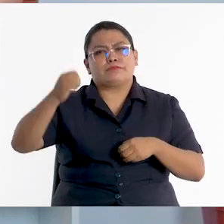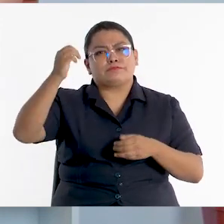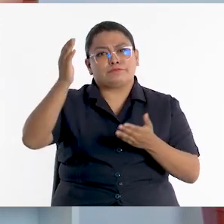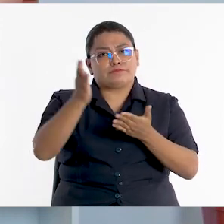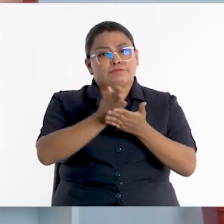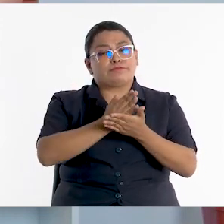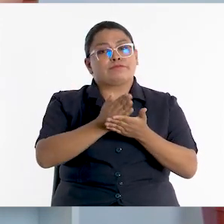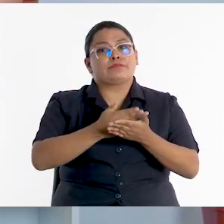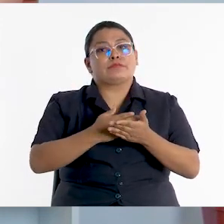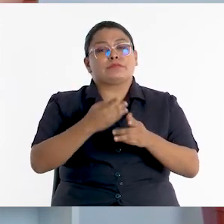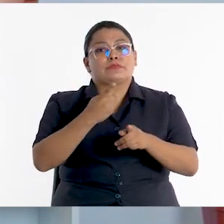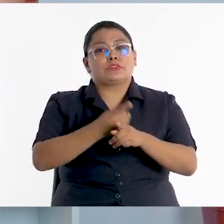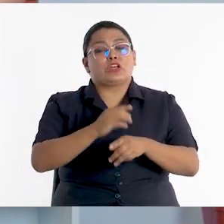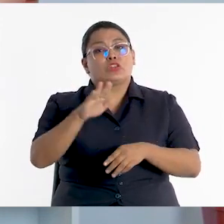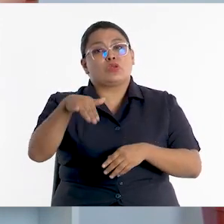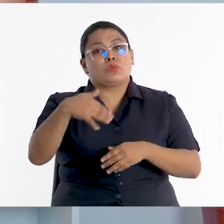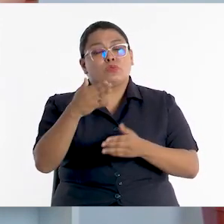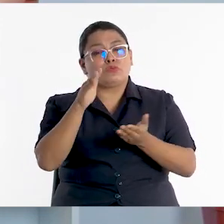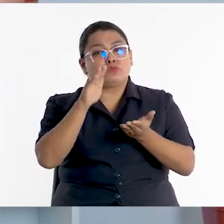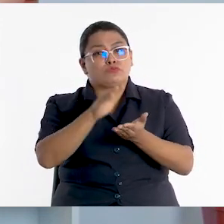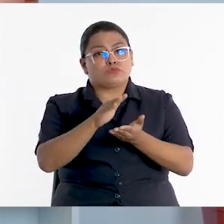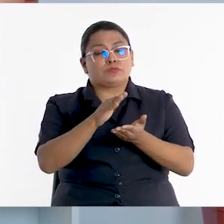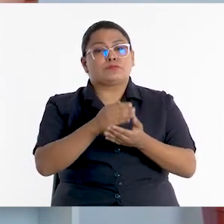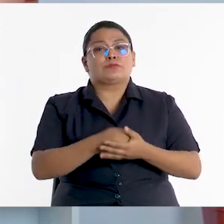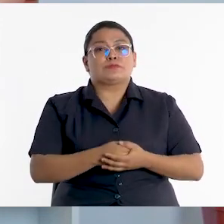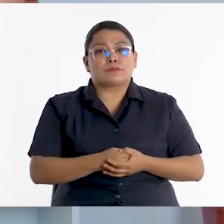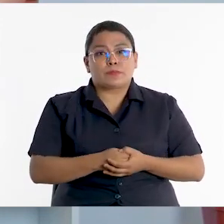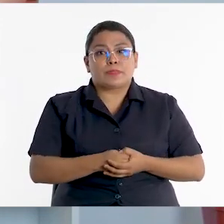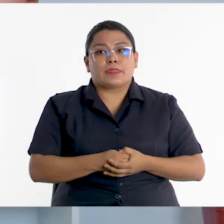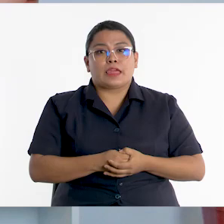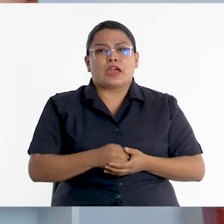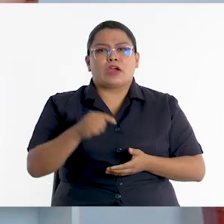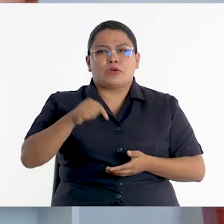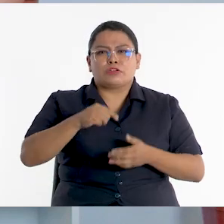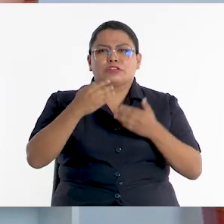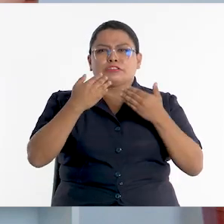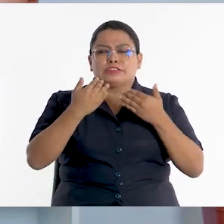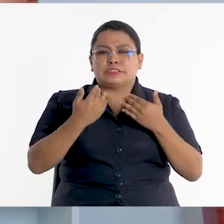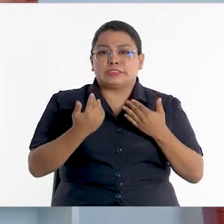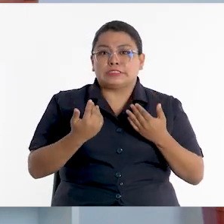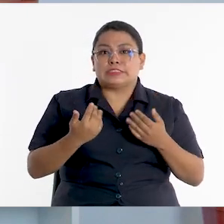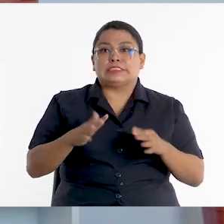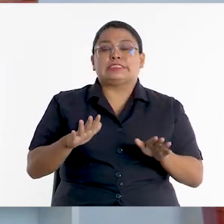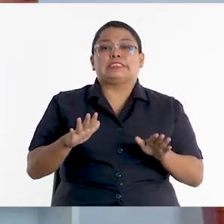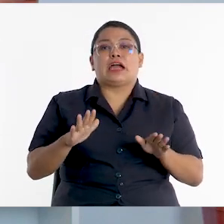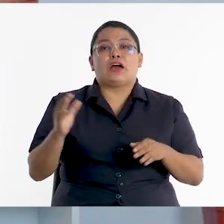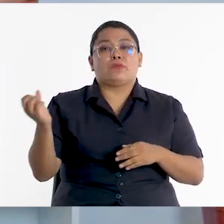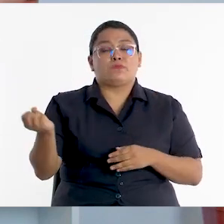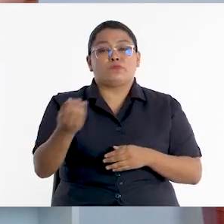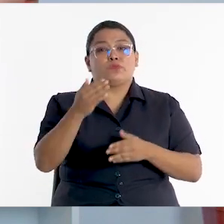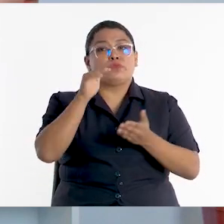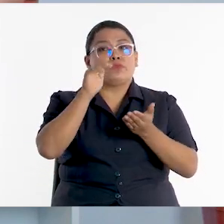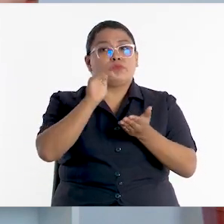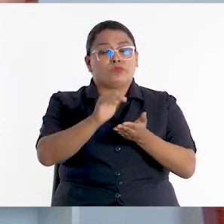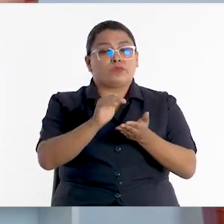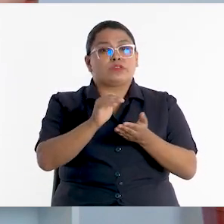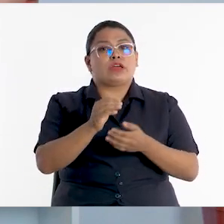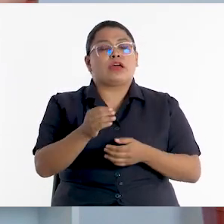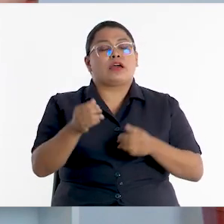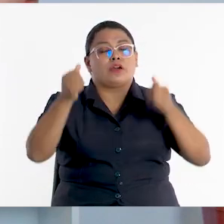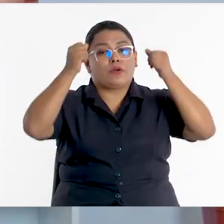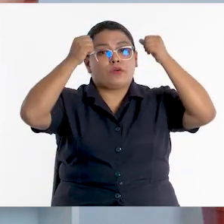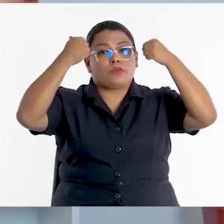día. Después de esta unidad intermedia, ahora vamos a una nueva unidad en